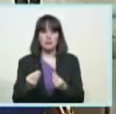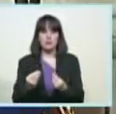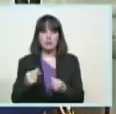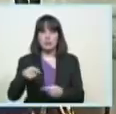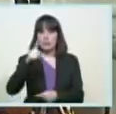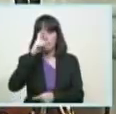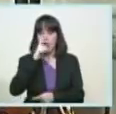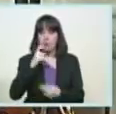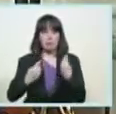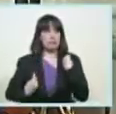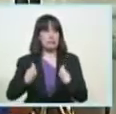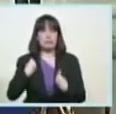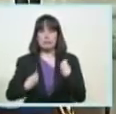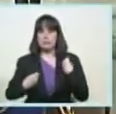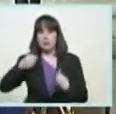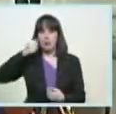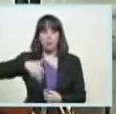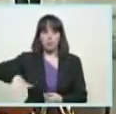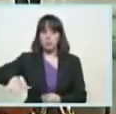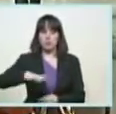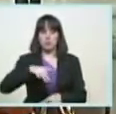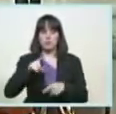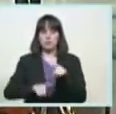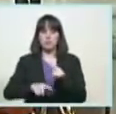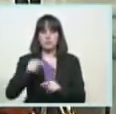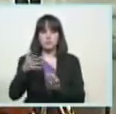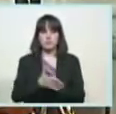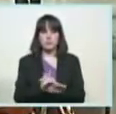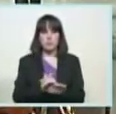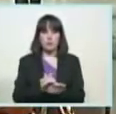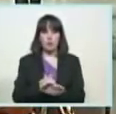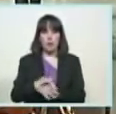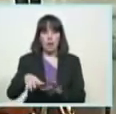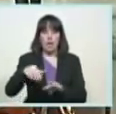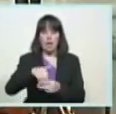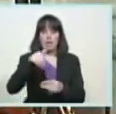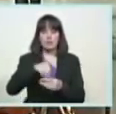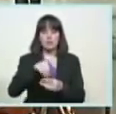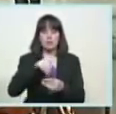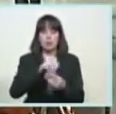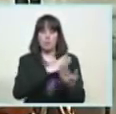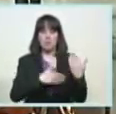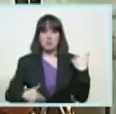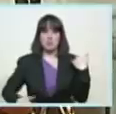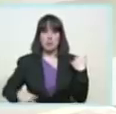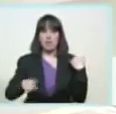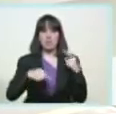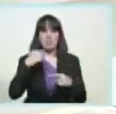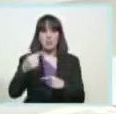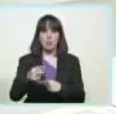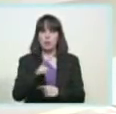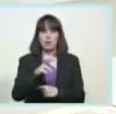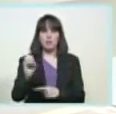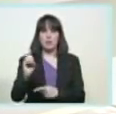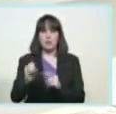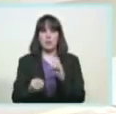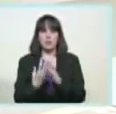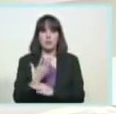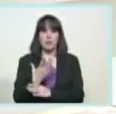desesperar al pueblo antes del 20 de mayo el día de las elecciones presidenciales y después del 20 de mayo lo que han tirado es